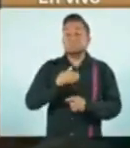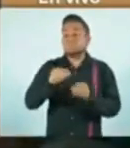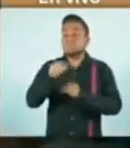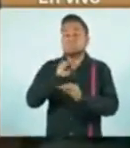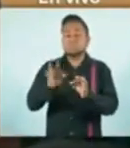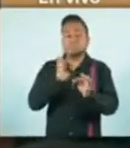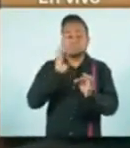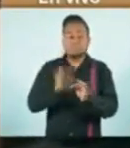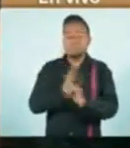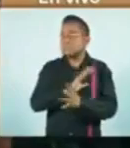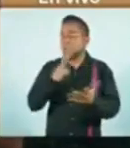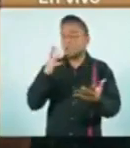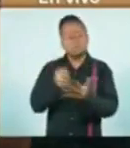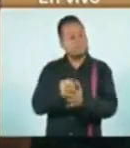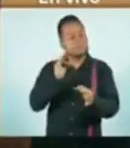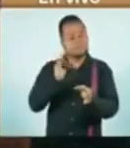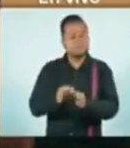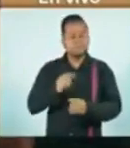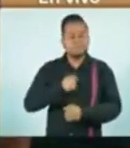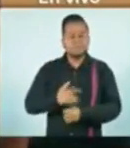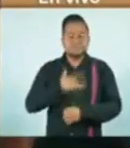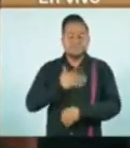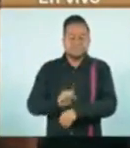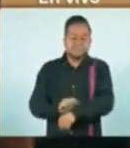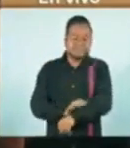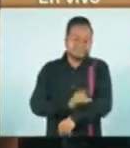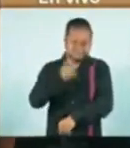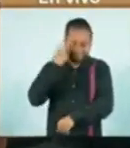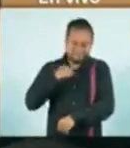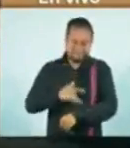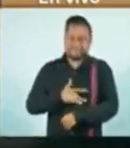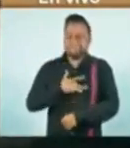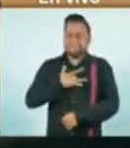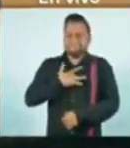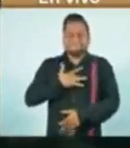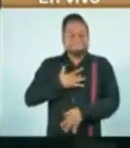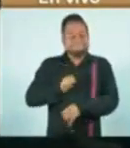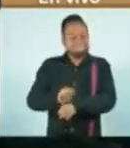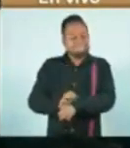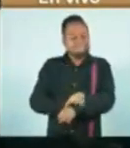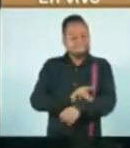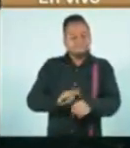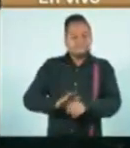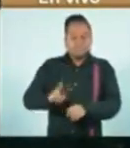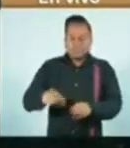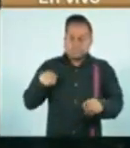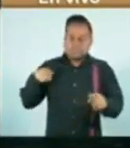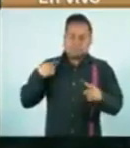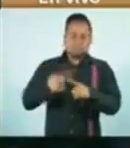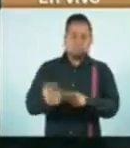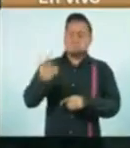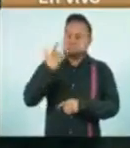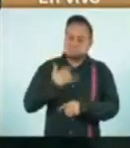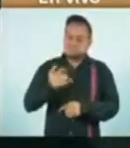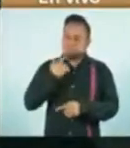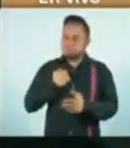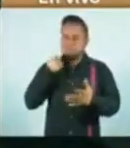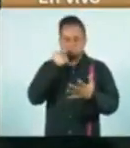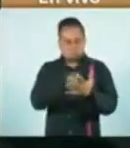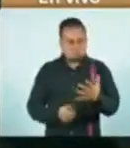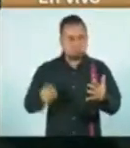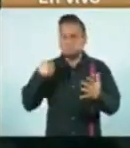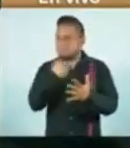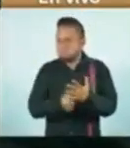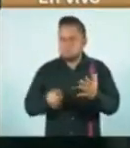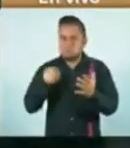por fin se logró. Tengo muchos sentimientos encontrados porque luché mucho por esto, batallé mucho por esto. Y